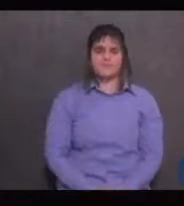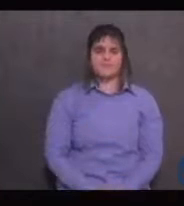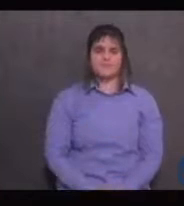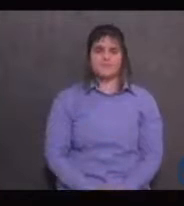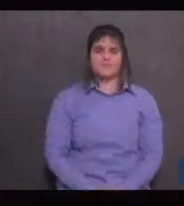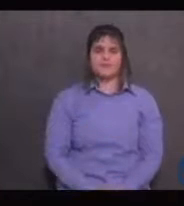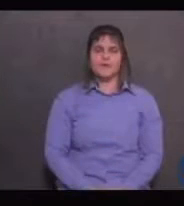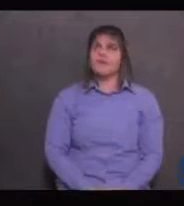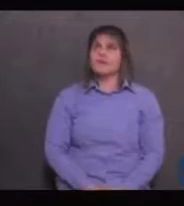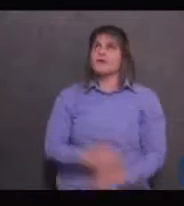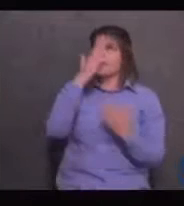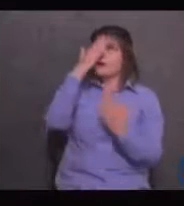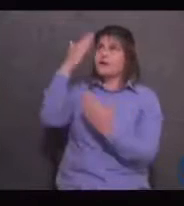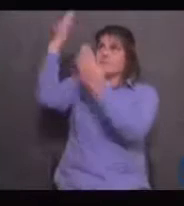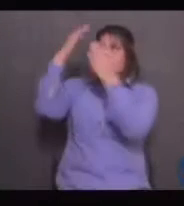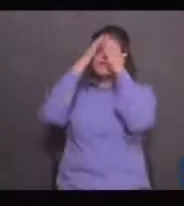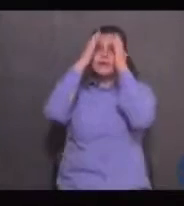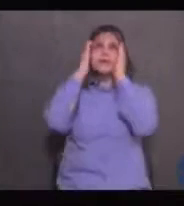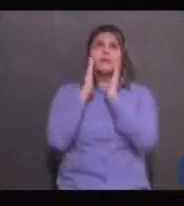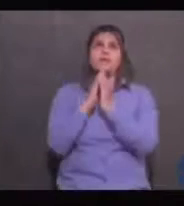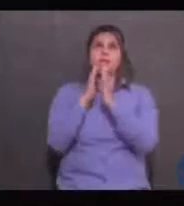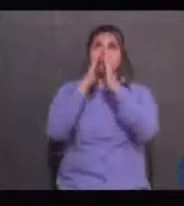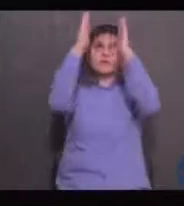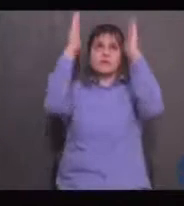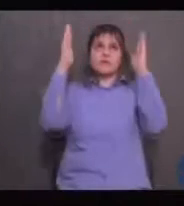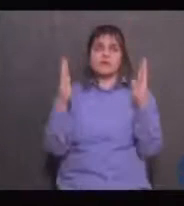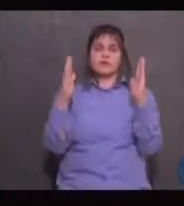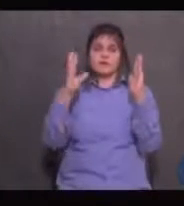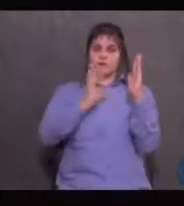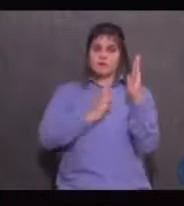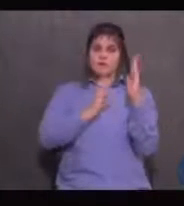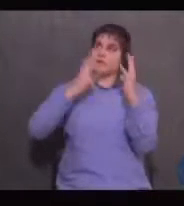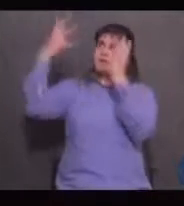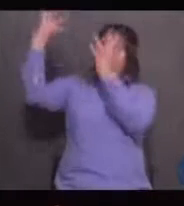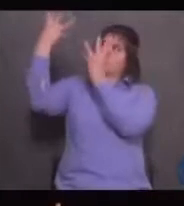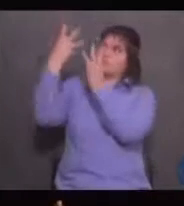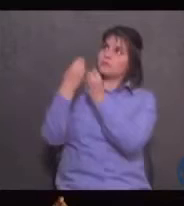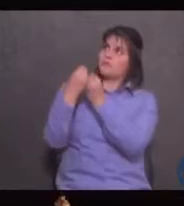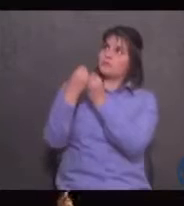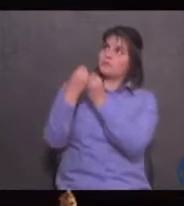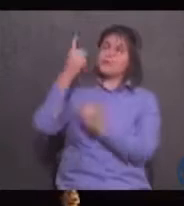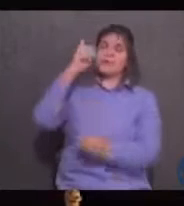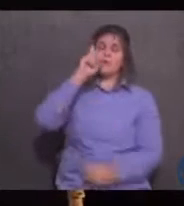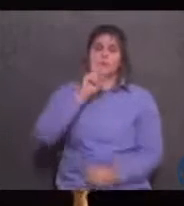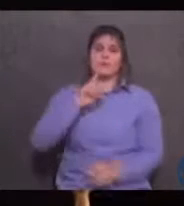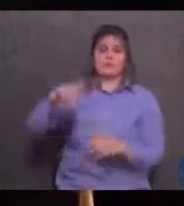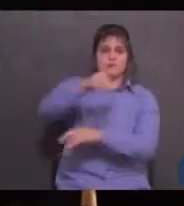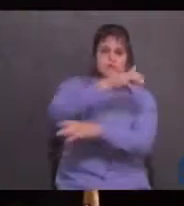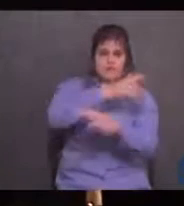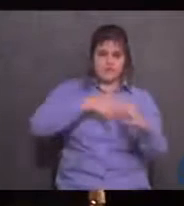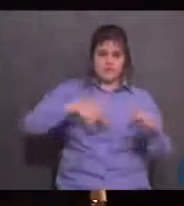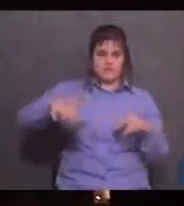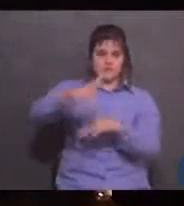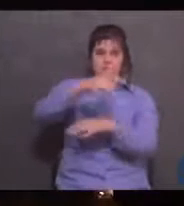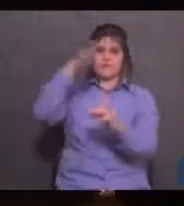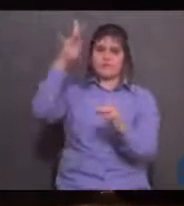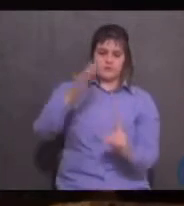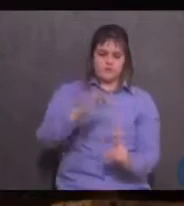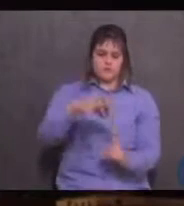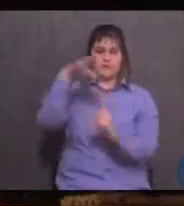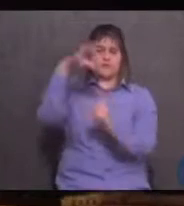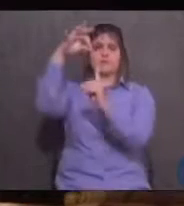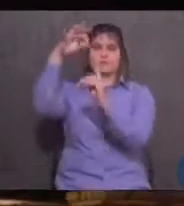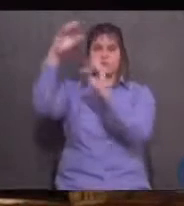Dios te salve María, llena eres de gracia, el Señor es contigo. Bendita tú eres entre todas las